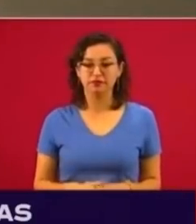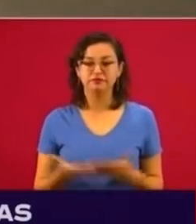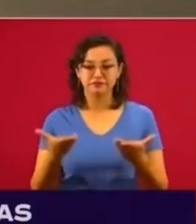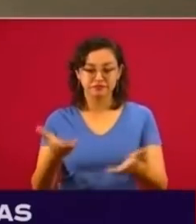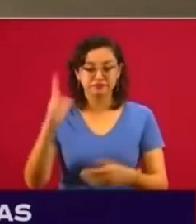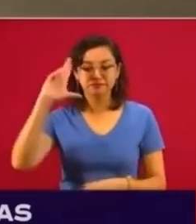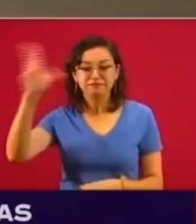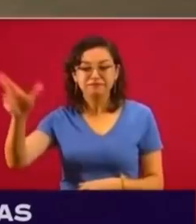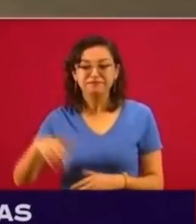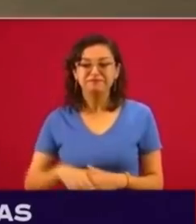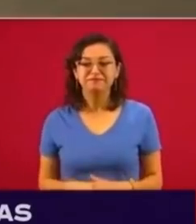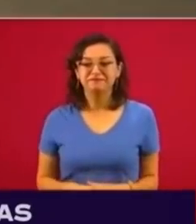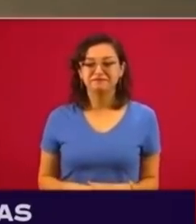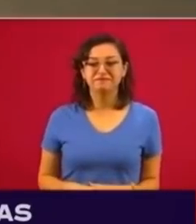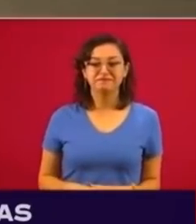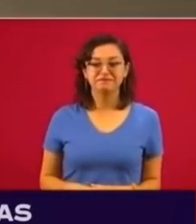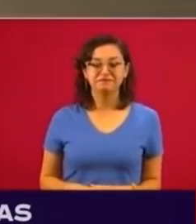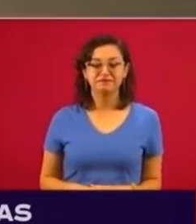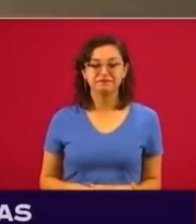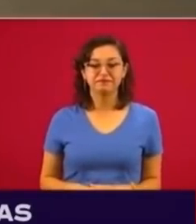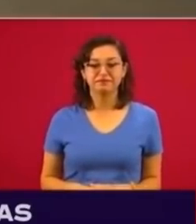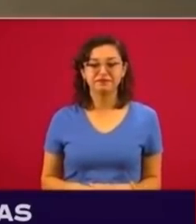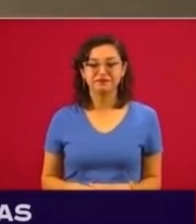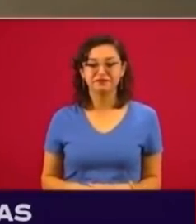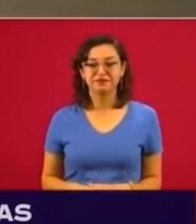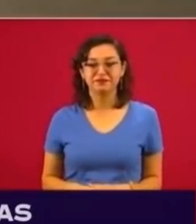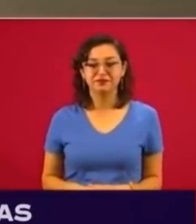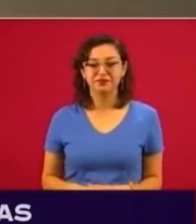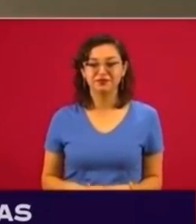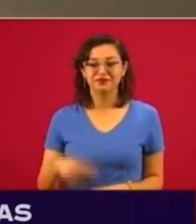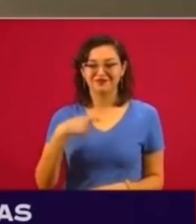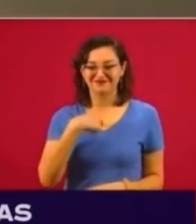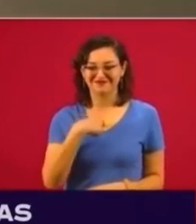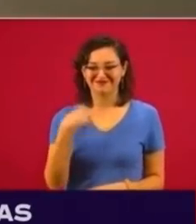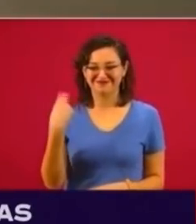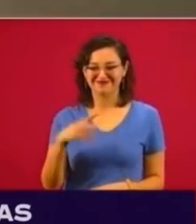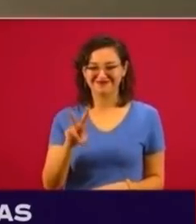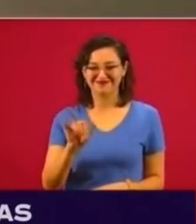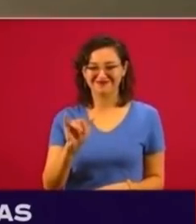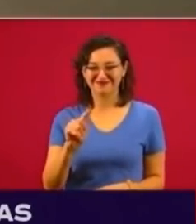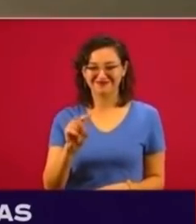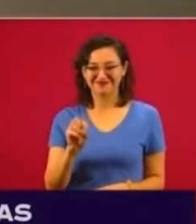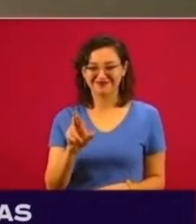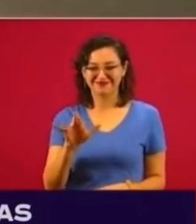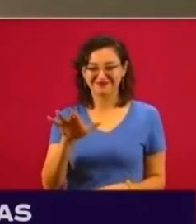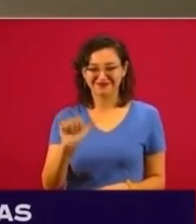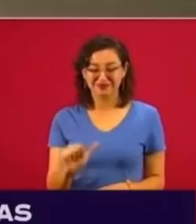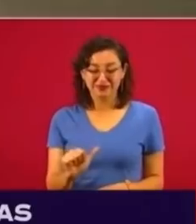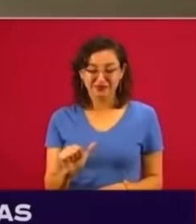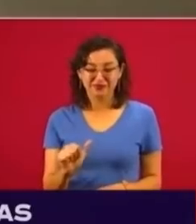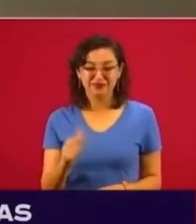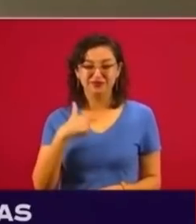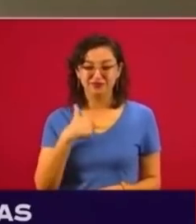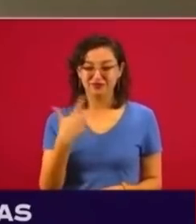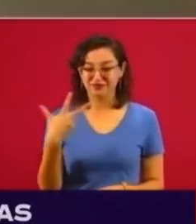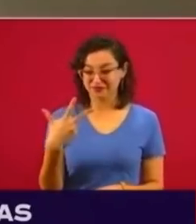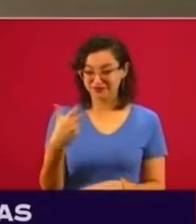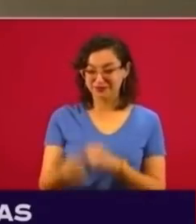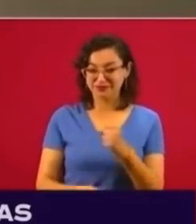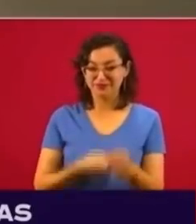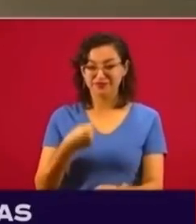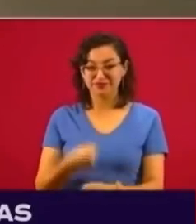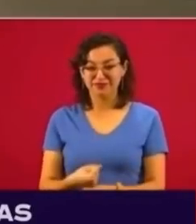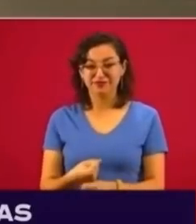amarillos, y entonces terminan las conferencias de prensa y se quedaron con el mensaje de que va muy bien la vacunación. Pero